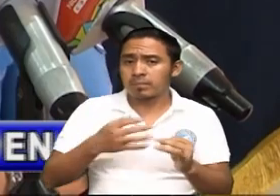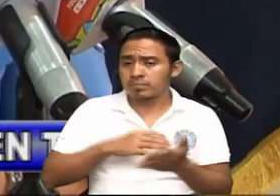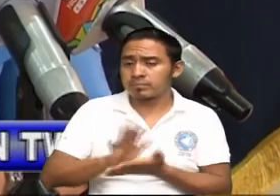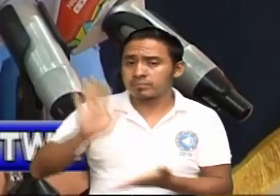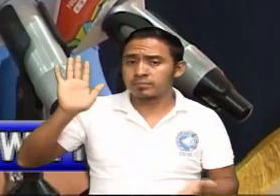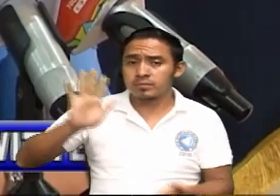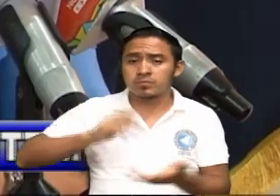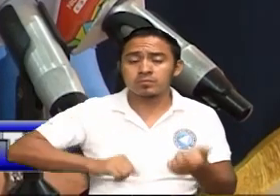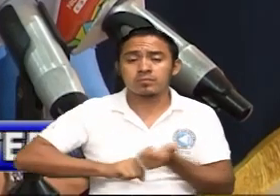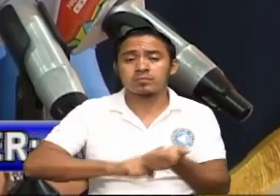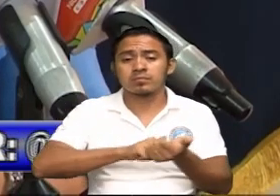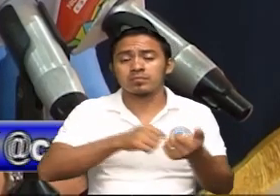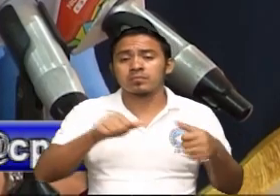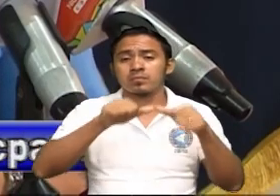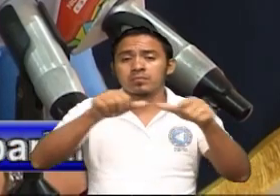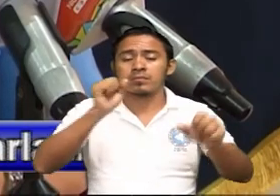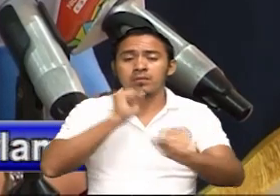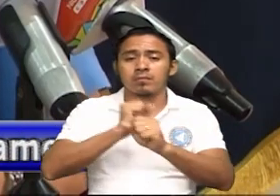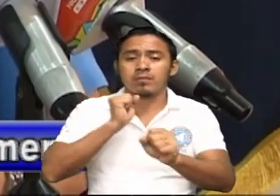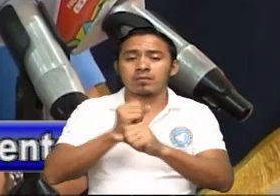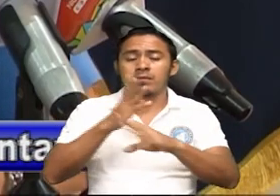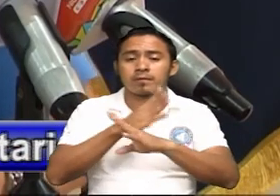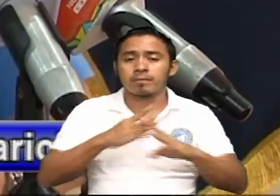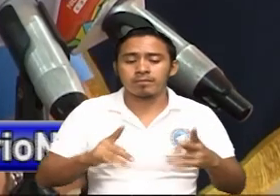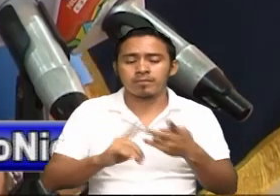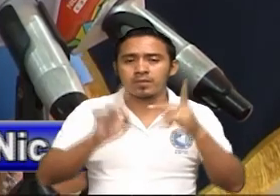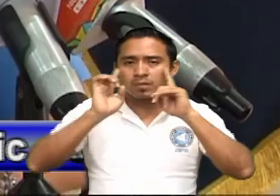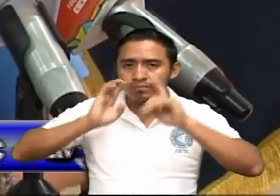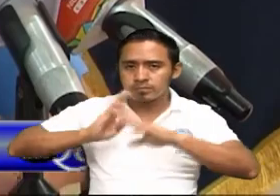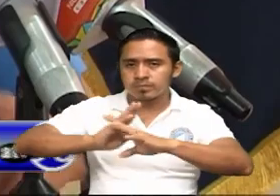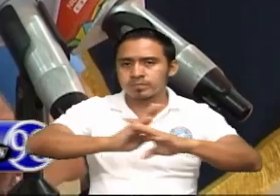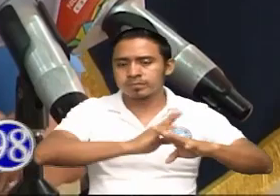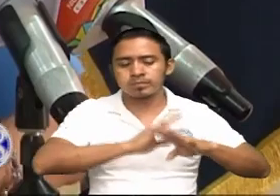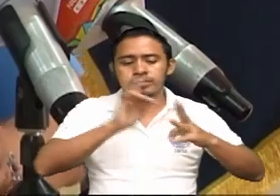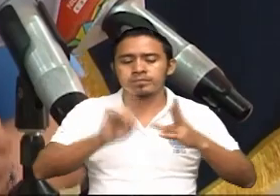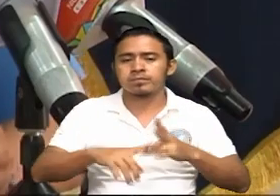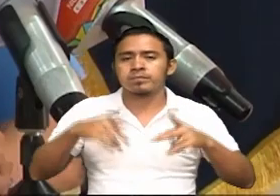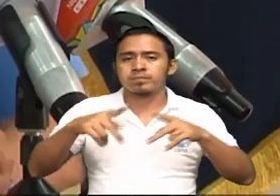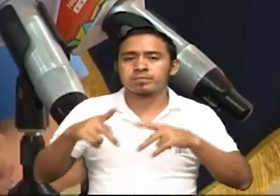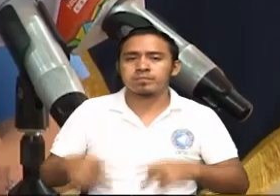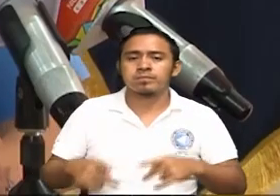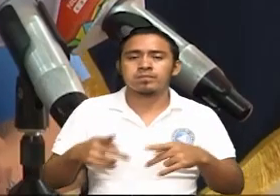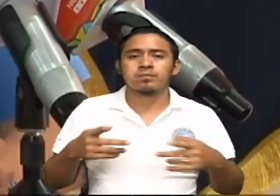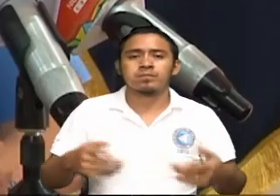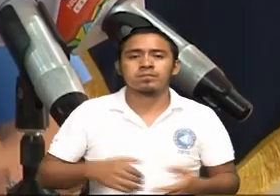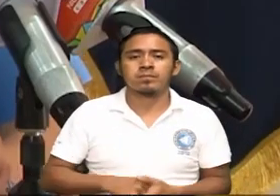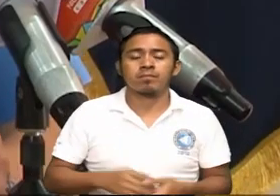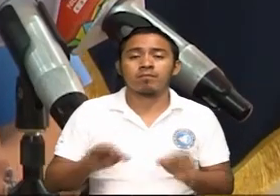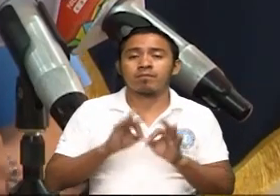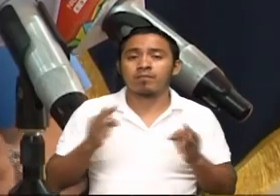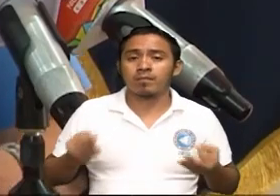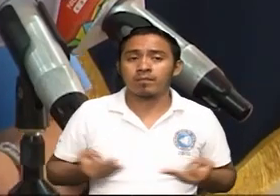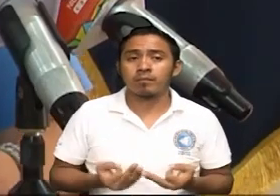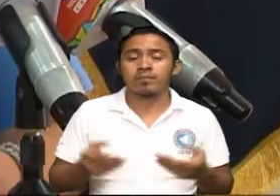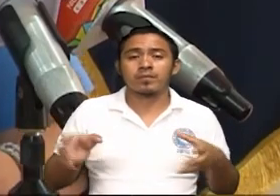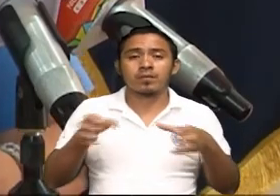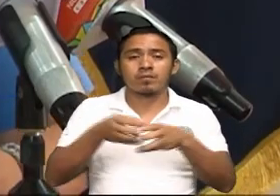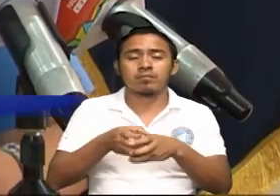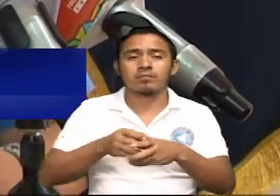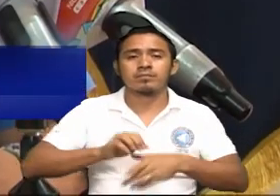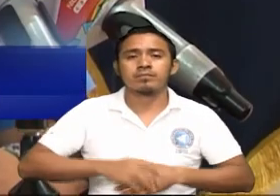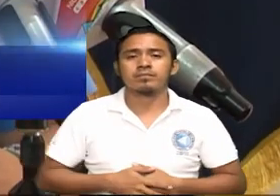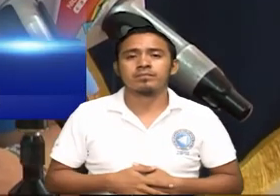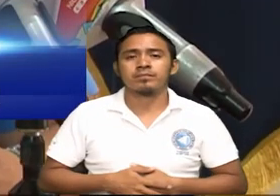de continuar trabajando por la paz, la seguridad de las personas, familias y